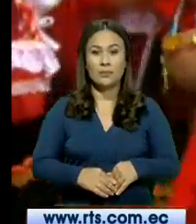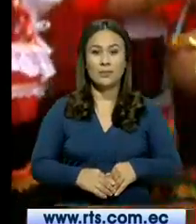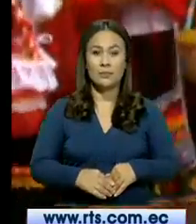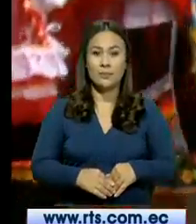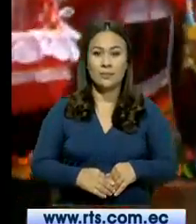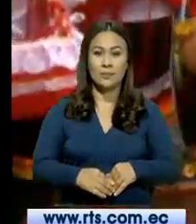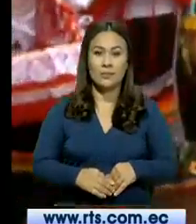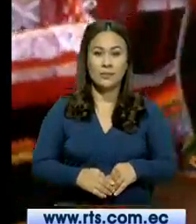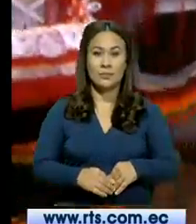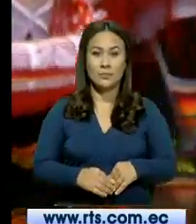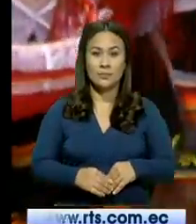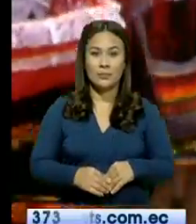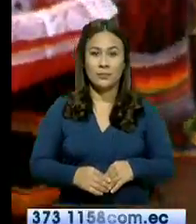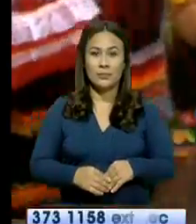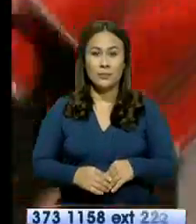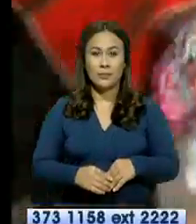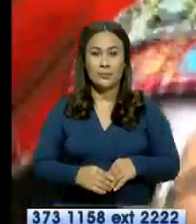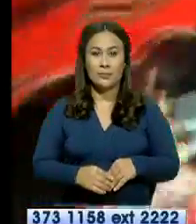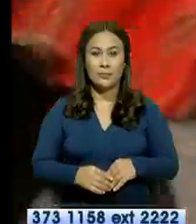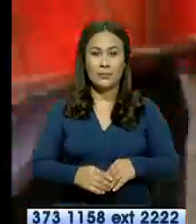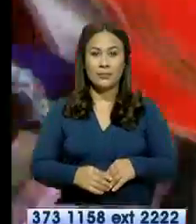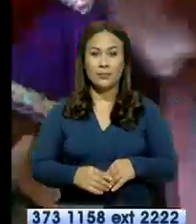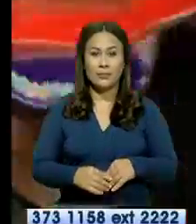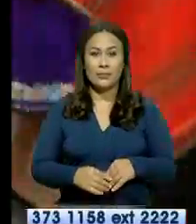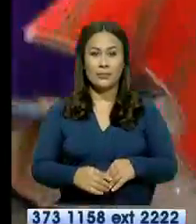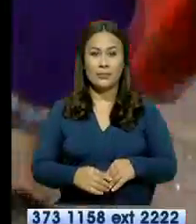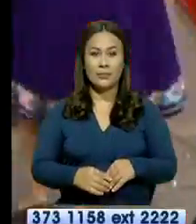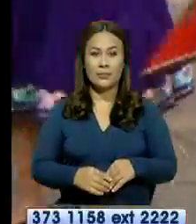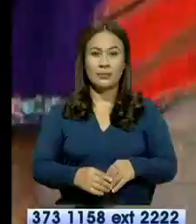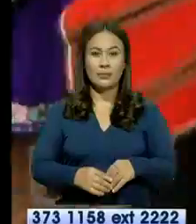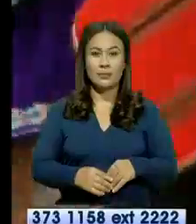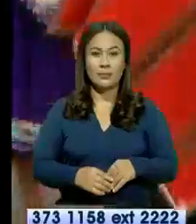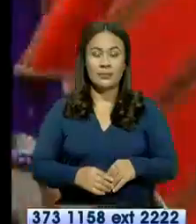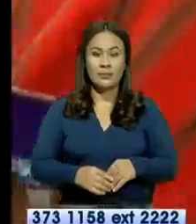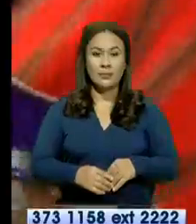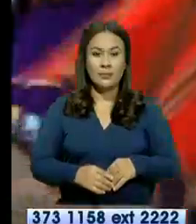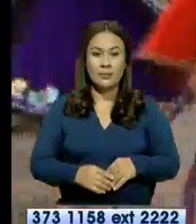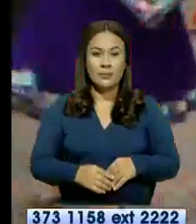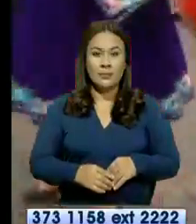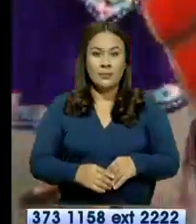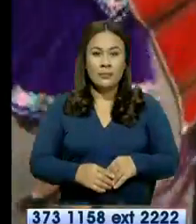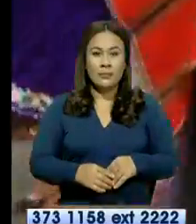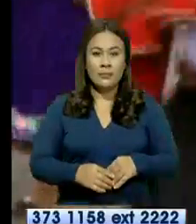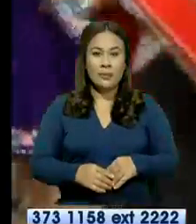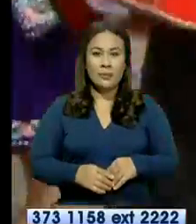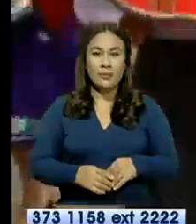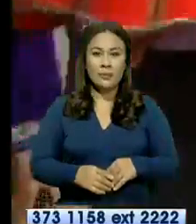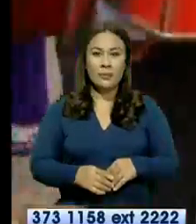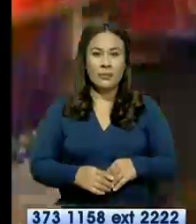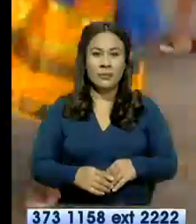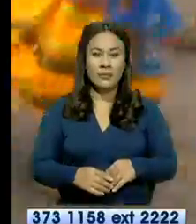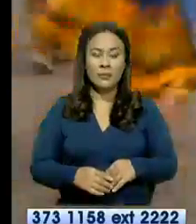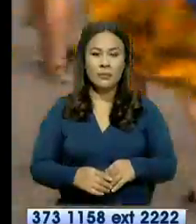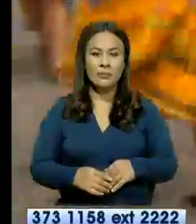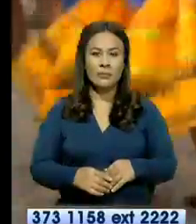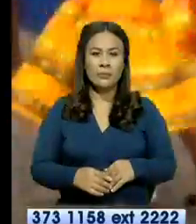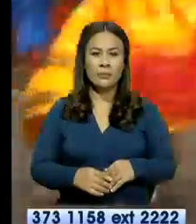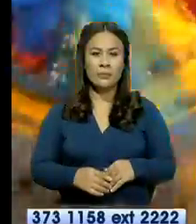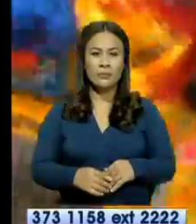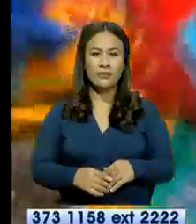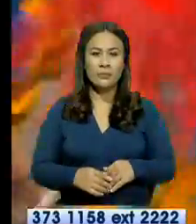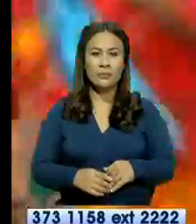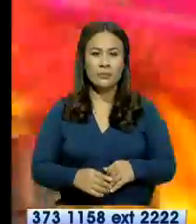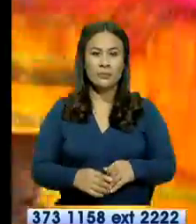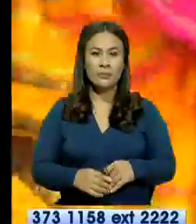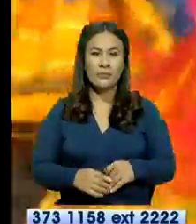camisonas y los loeros. Esta es la fiesta de nuestra tierra, de